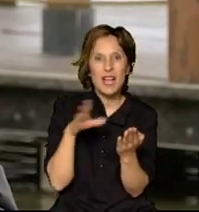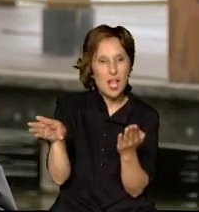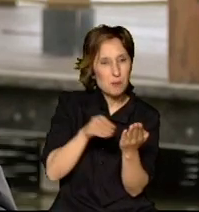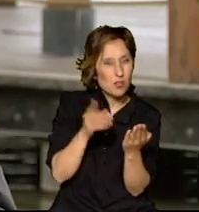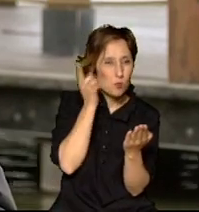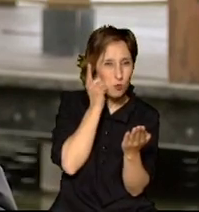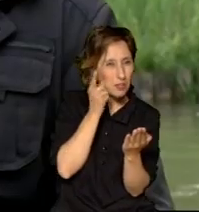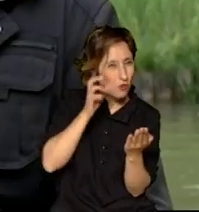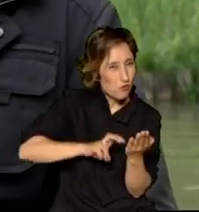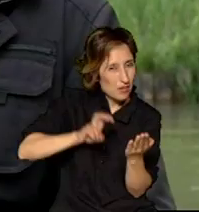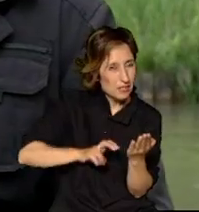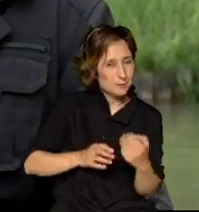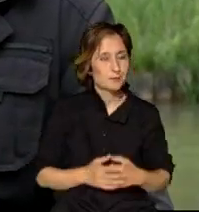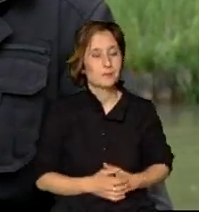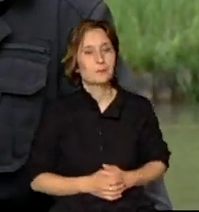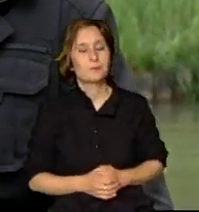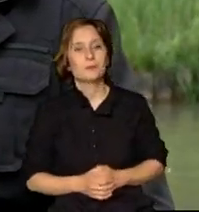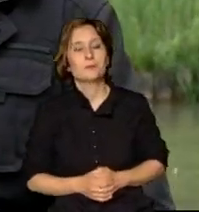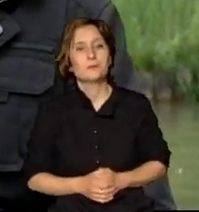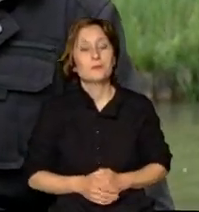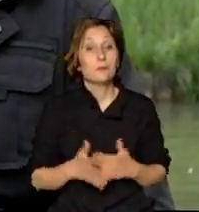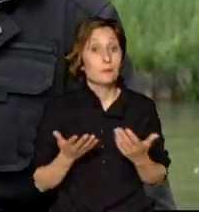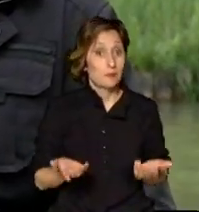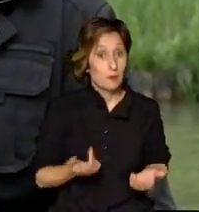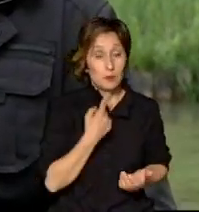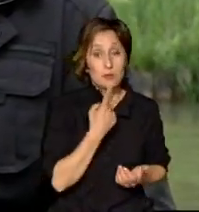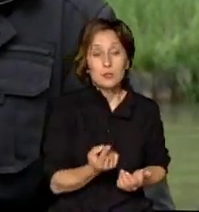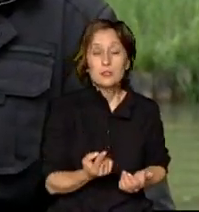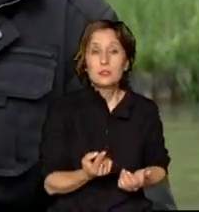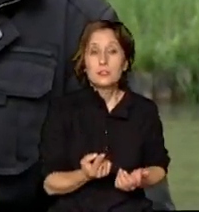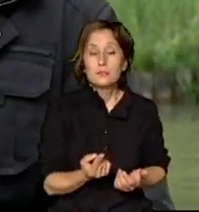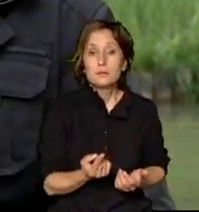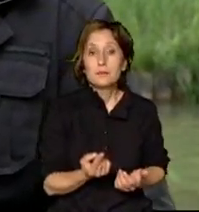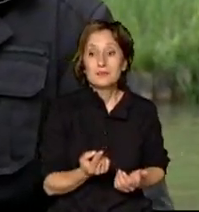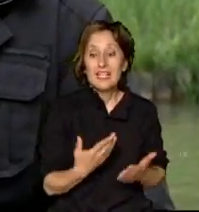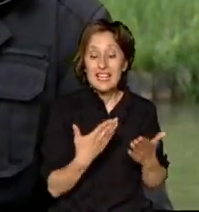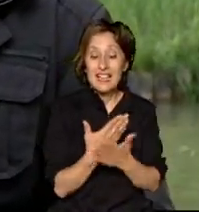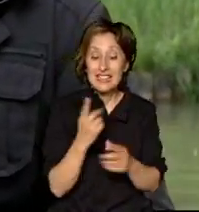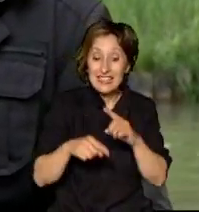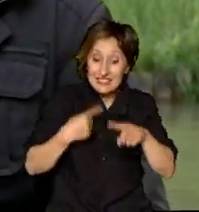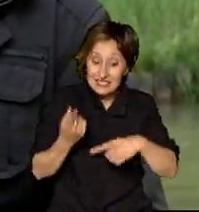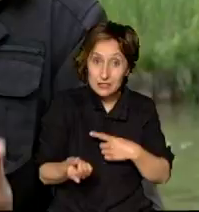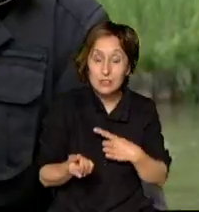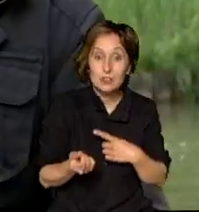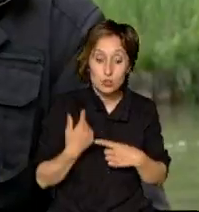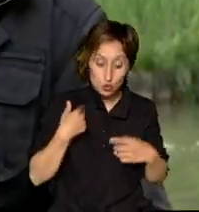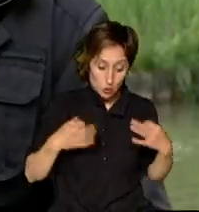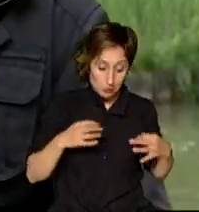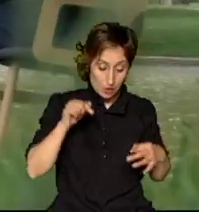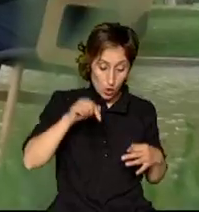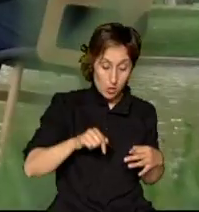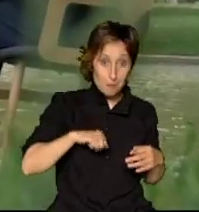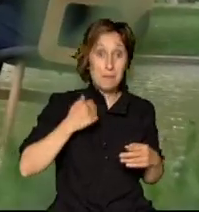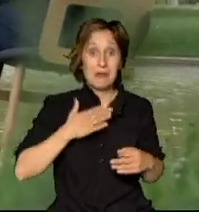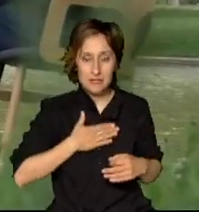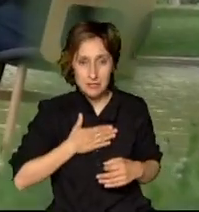aplicaciones eso que queremos saber. Bueno, de entrada decir que para el día siguiente, o sea, las predicciones que hacemos hoy para